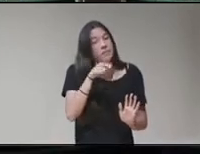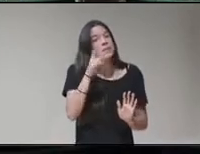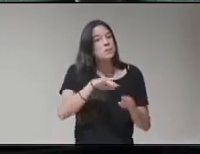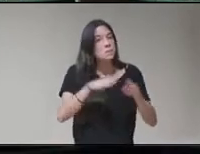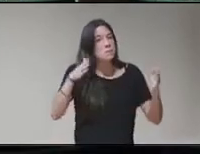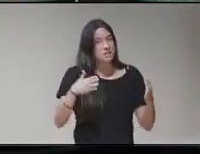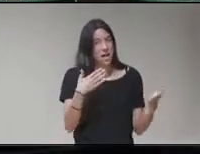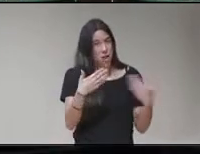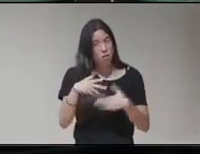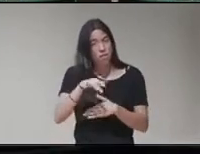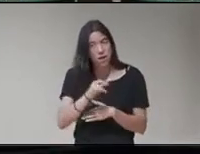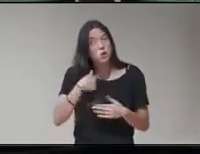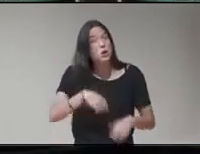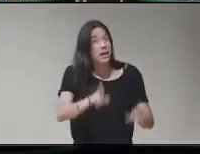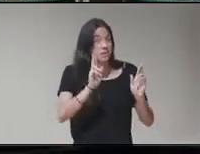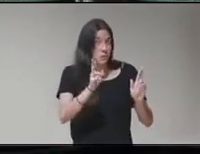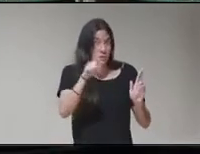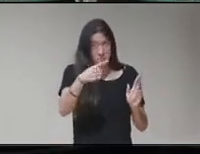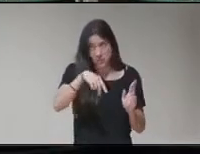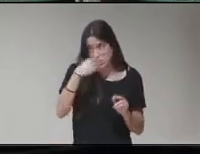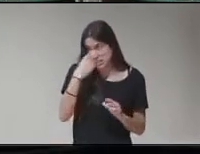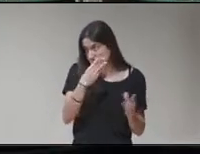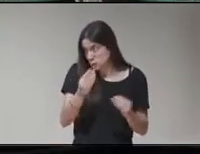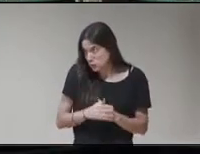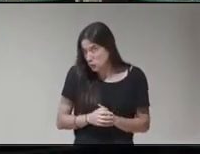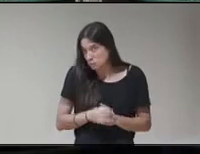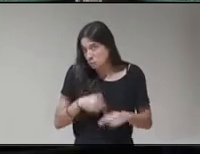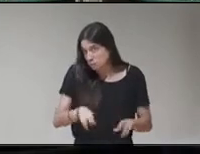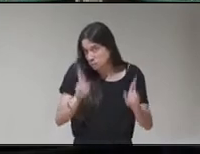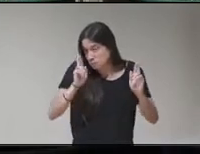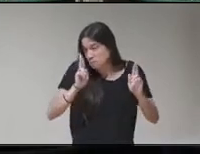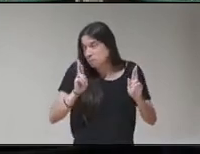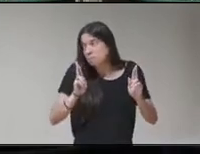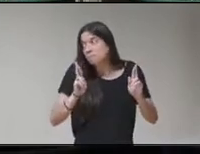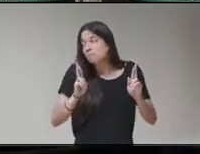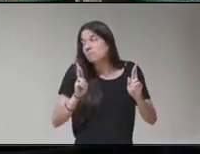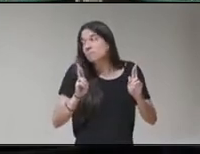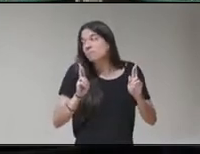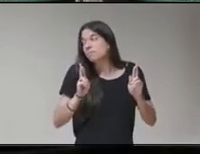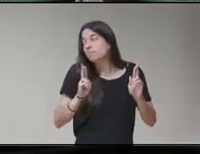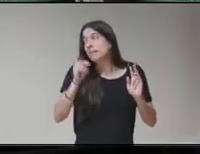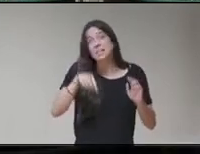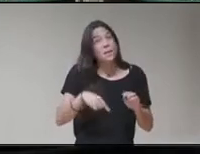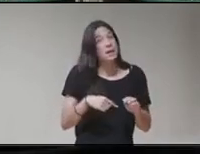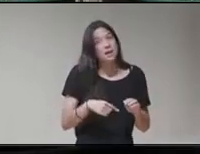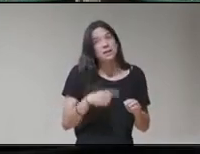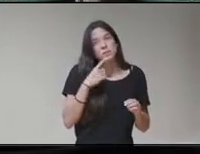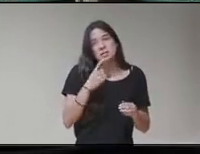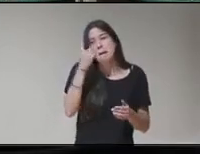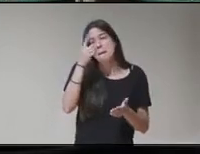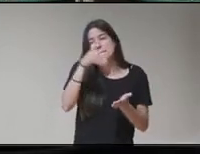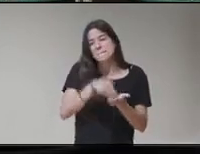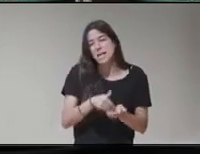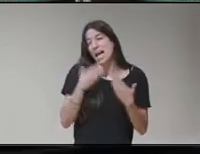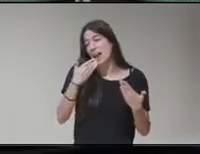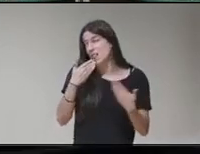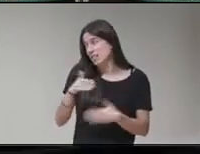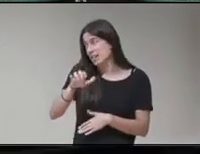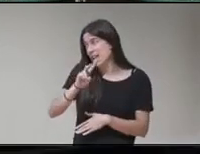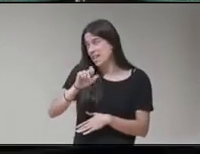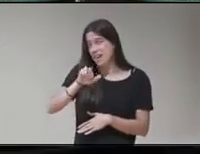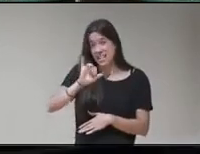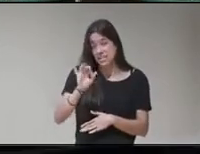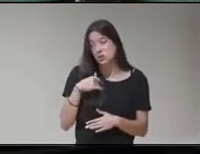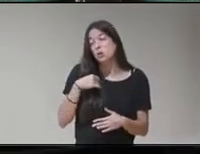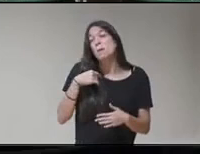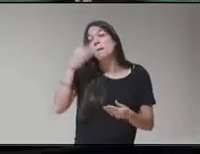redonda que espero que también os interese mucho. Y por supuesto, darle mil gracias a Evaristo, que yo creo que ha